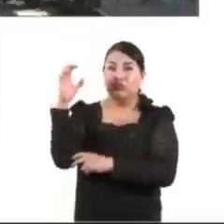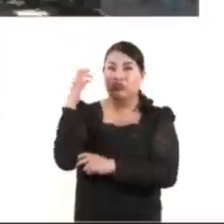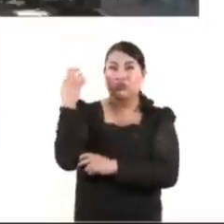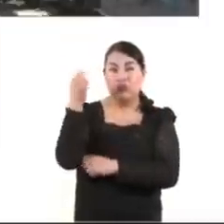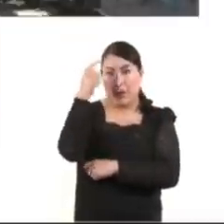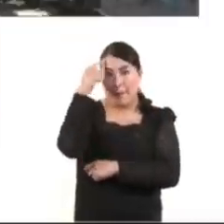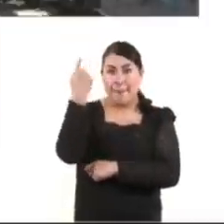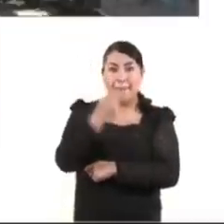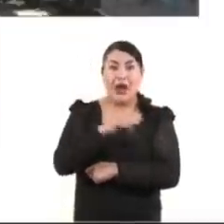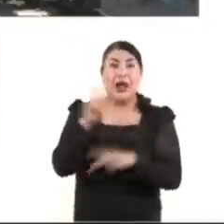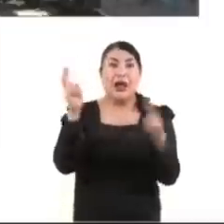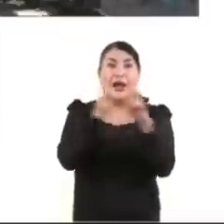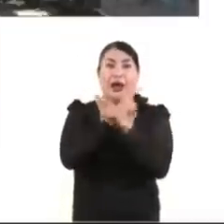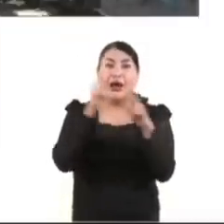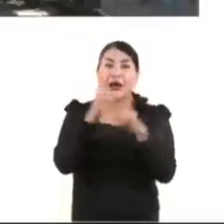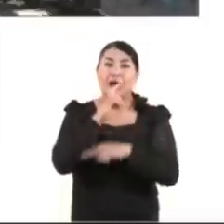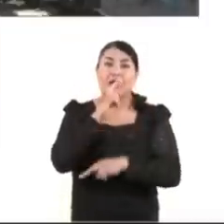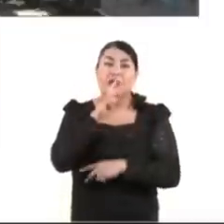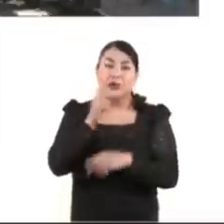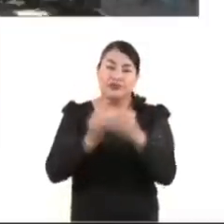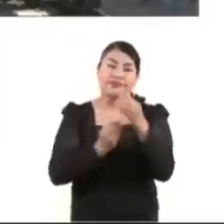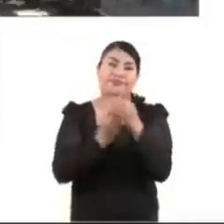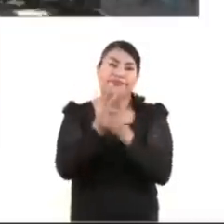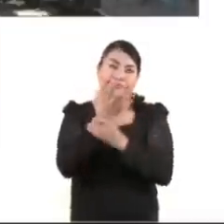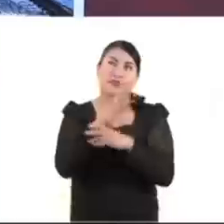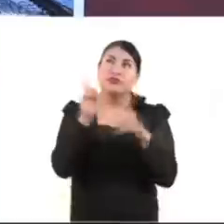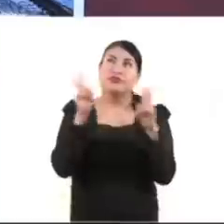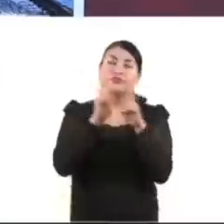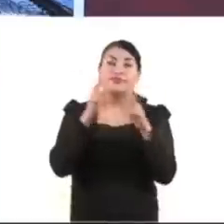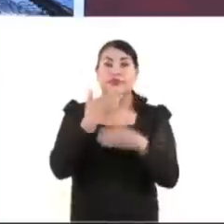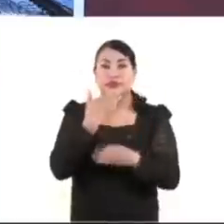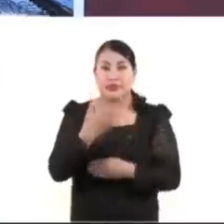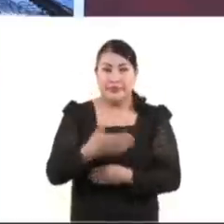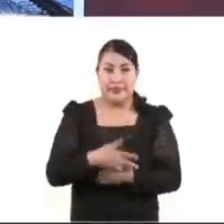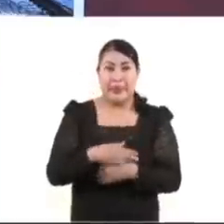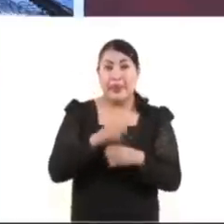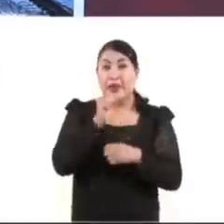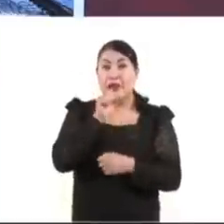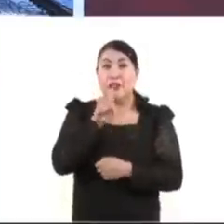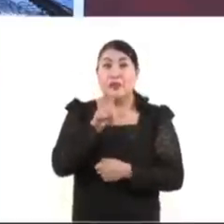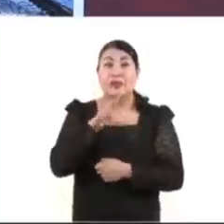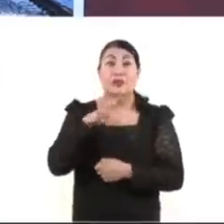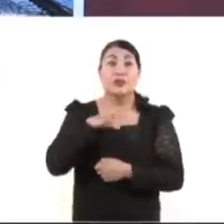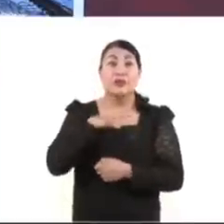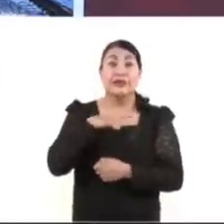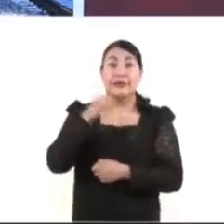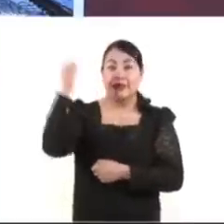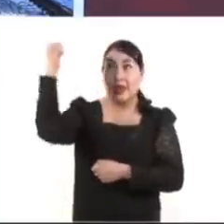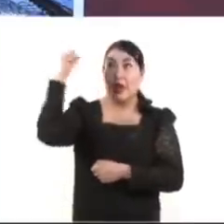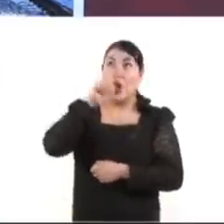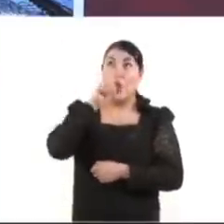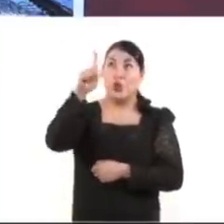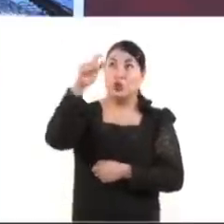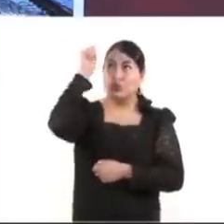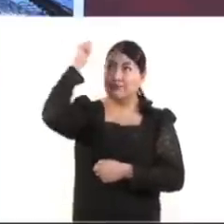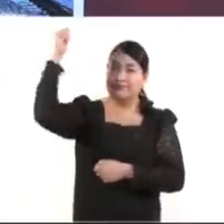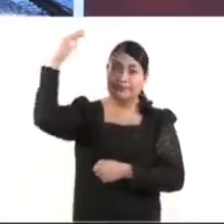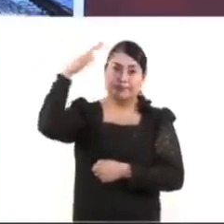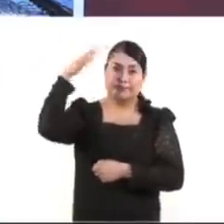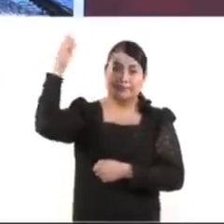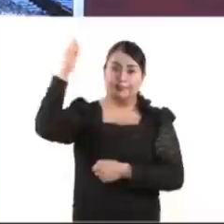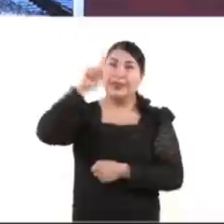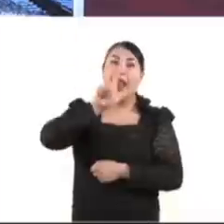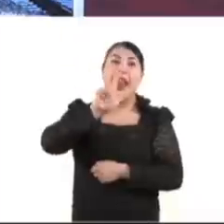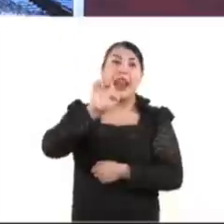renovado constantemente la iluminación del interior de los vagones será a través de lámparas tipo led lo que permite disminuir